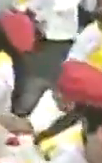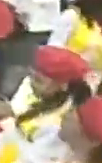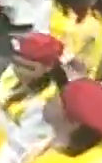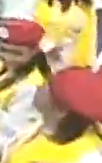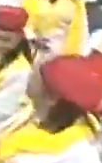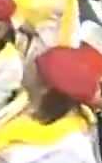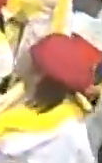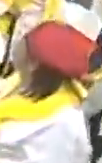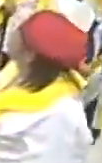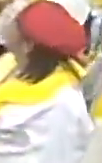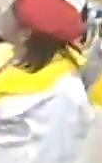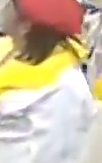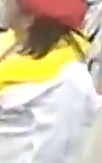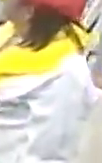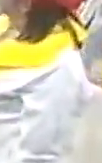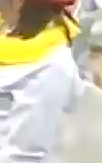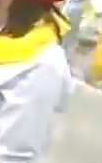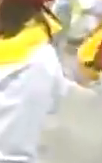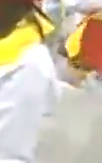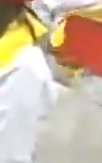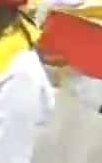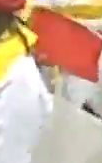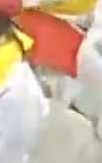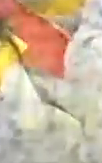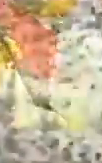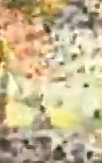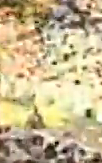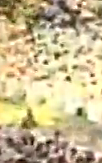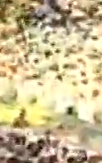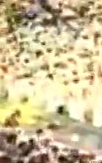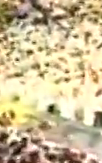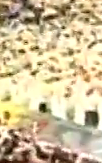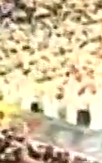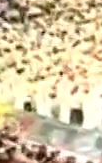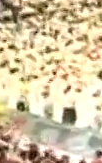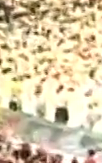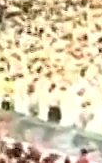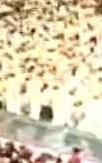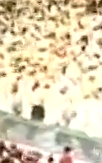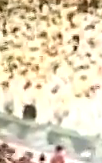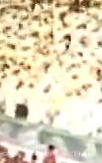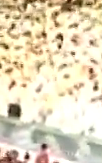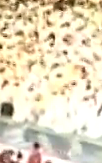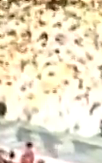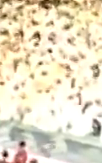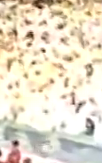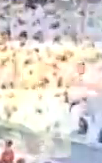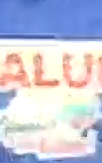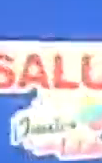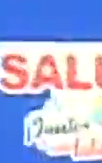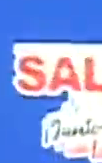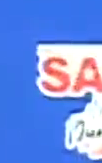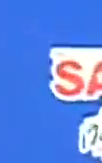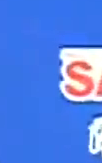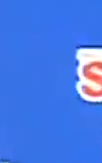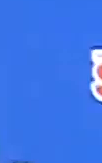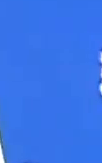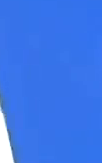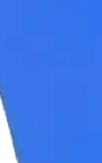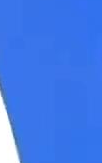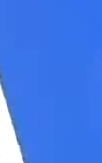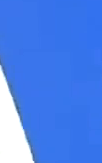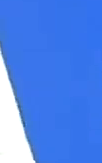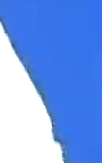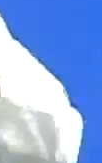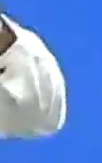Bien, allí tenían las declaraciones del presidente de la República, Nicolás Maduro Moros. Importantes anuncios ha dado desde el Poliedro de Caracas.